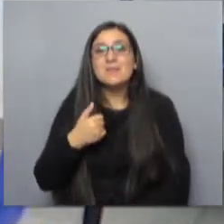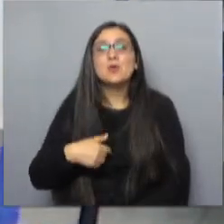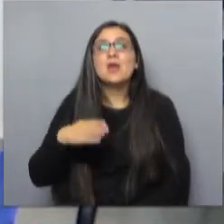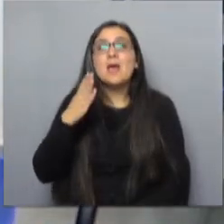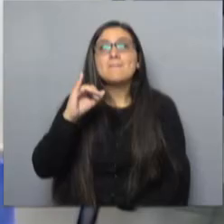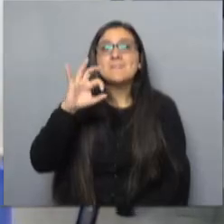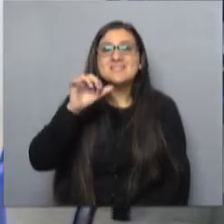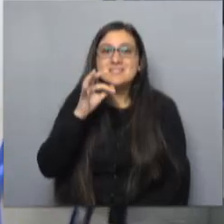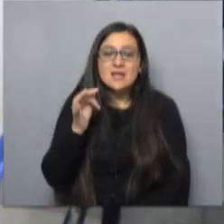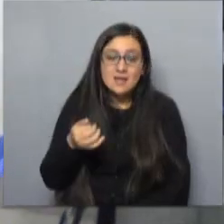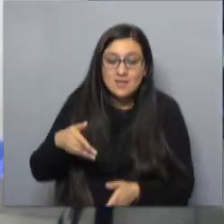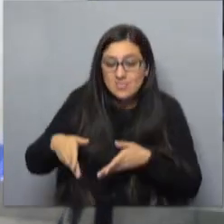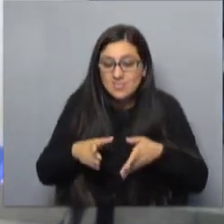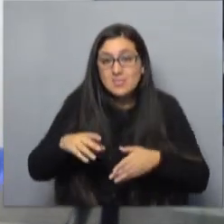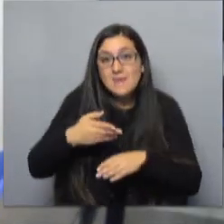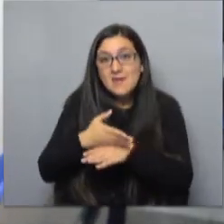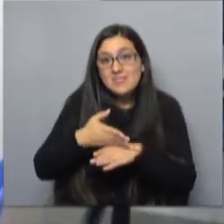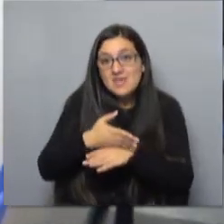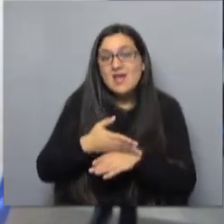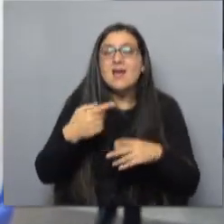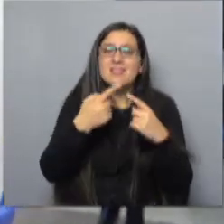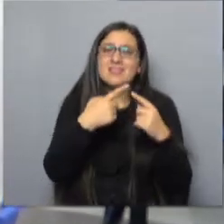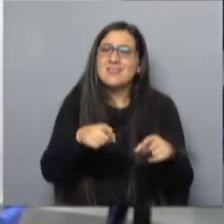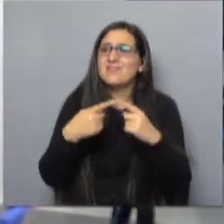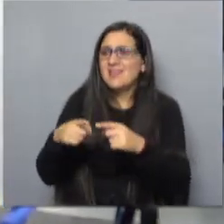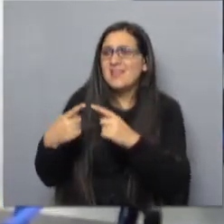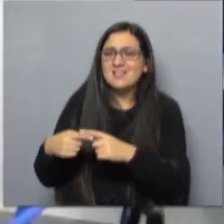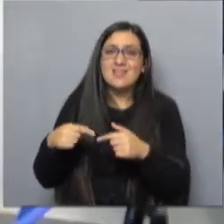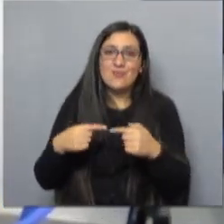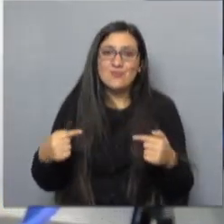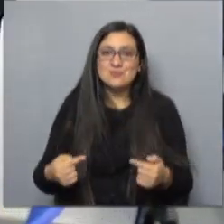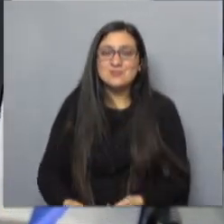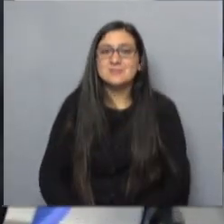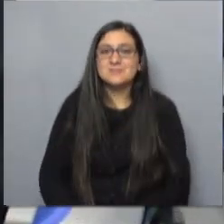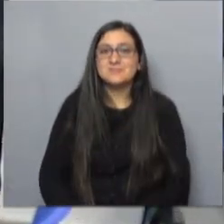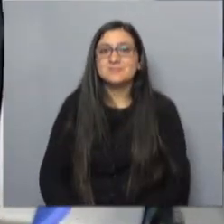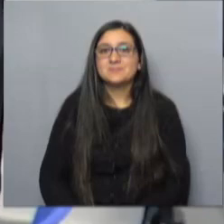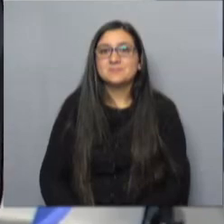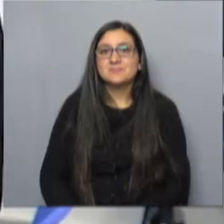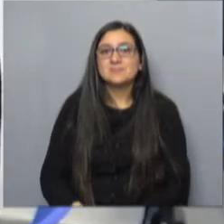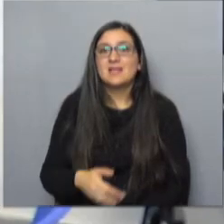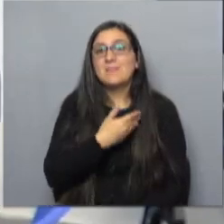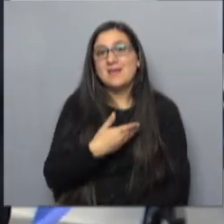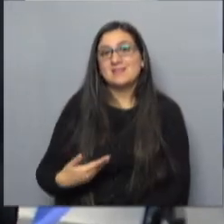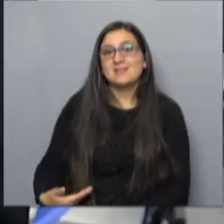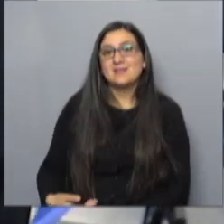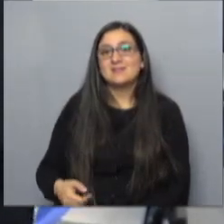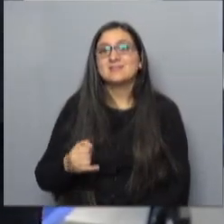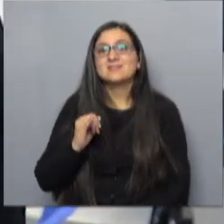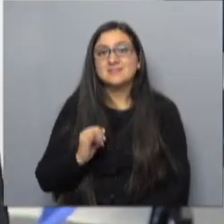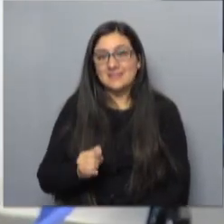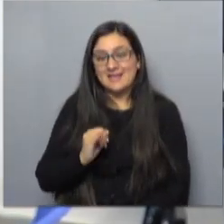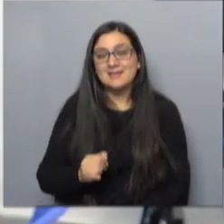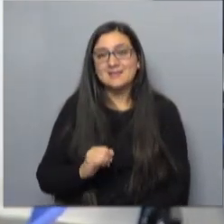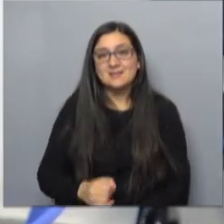pista que es de madera. Sí, diferentes artículos. artilugios de la maestra. Sí,